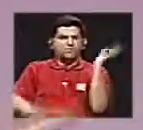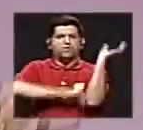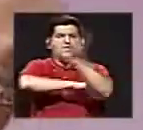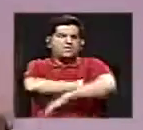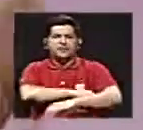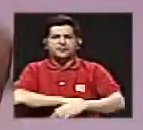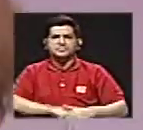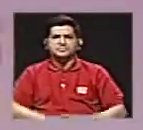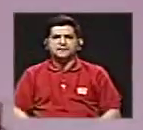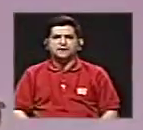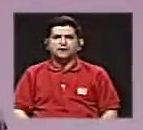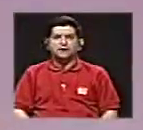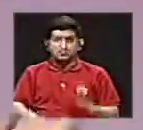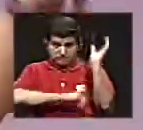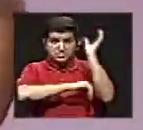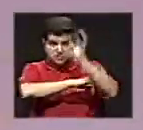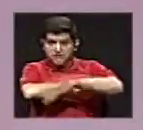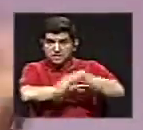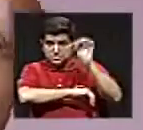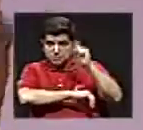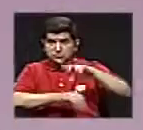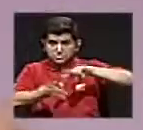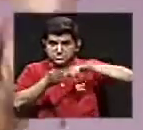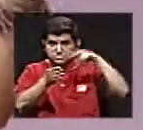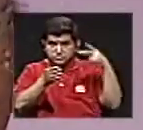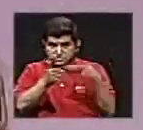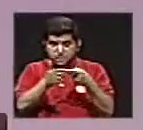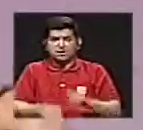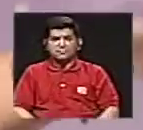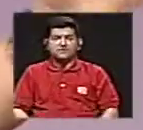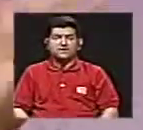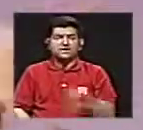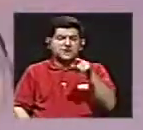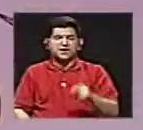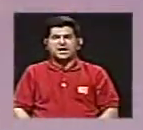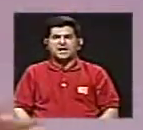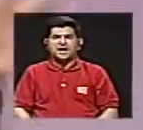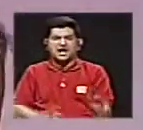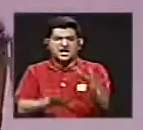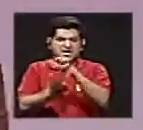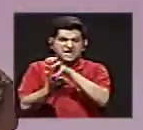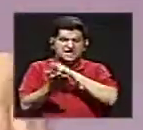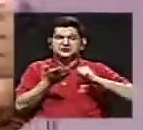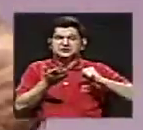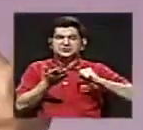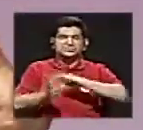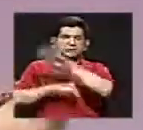Es decir, ha sido un castigo que ha traído como consecuencia el despojo